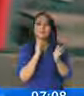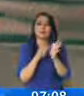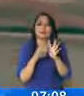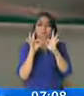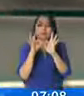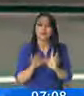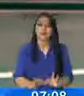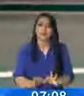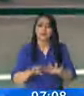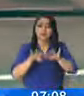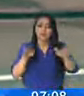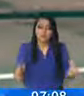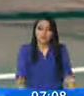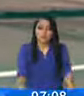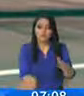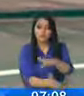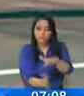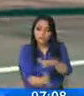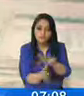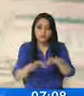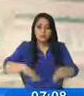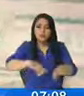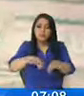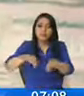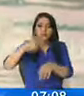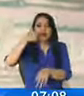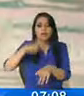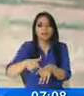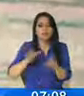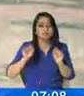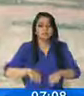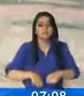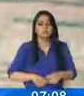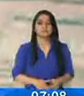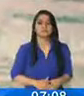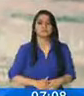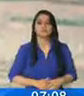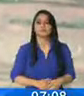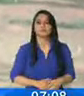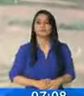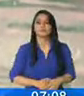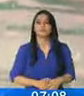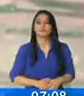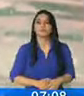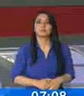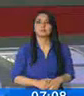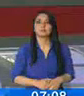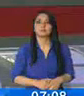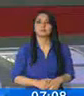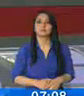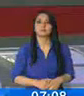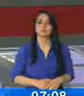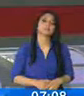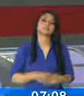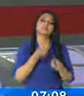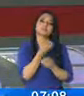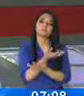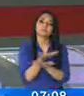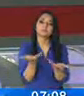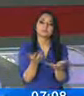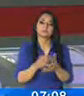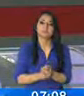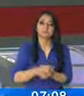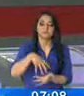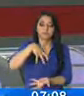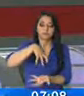mantenimiento de los cilindros de gas las tuberías informó José Morales contarles ahora que en la provincia